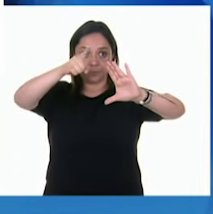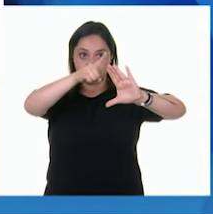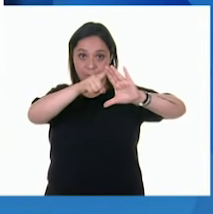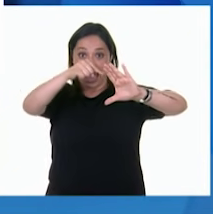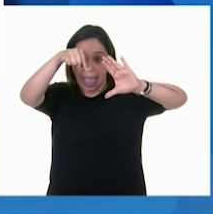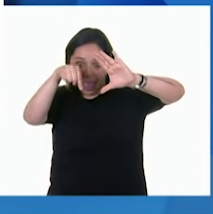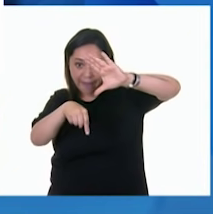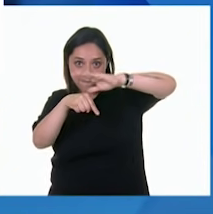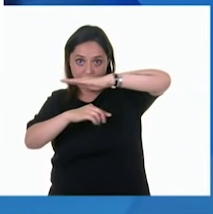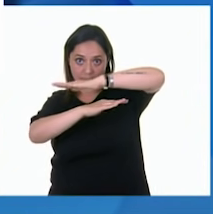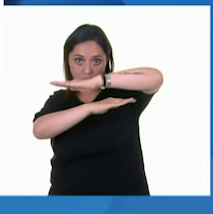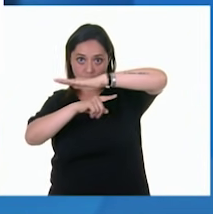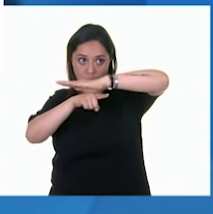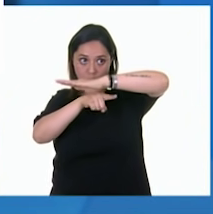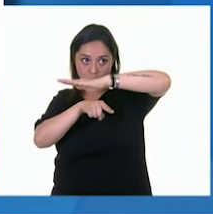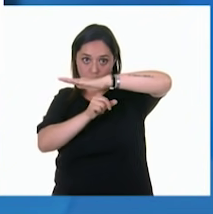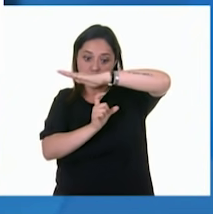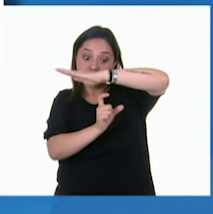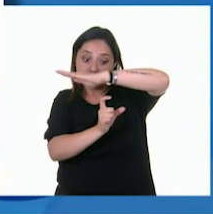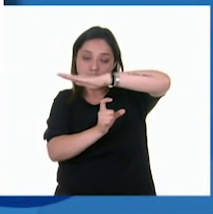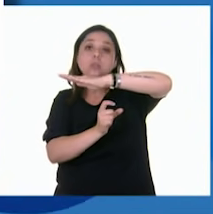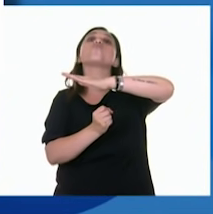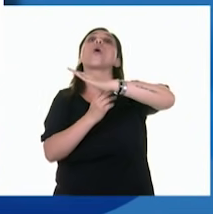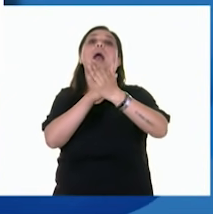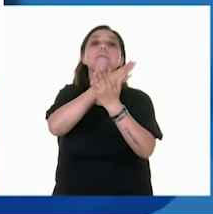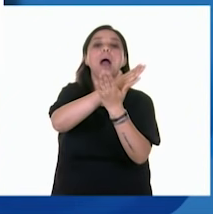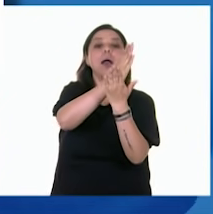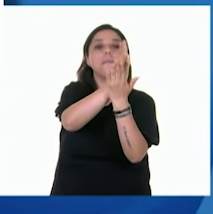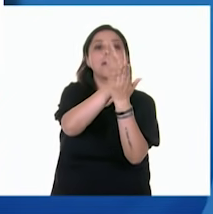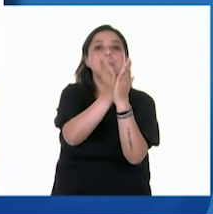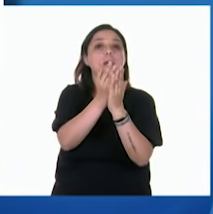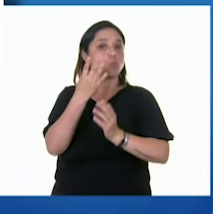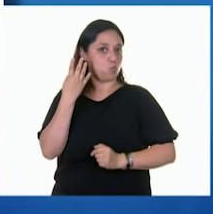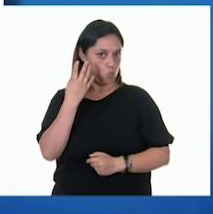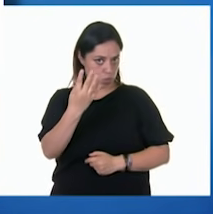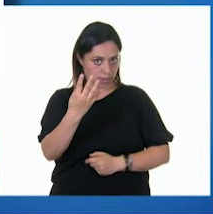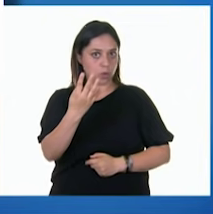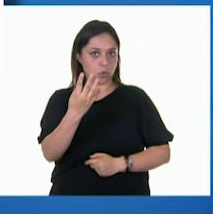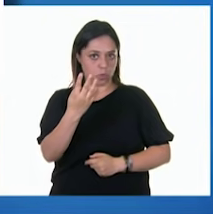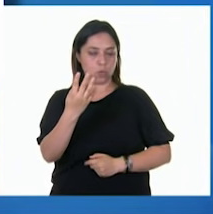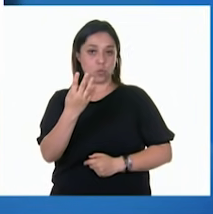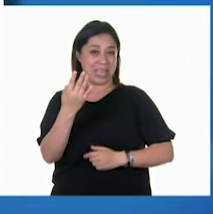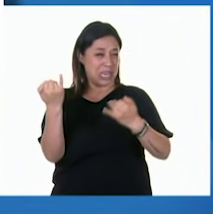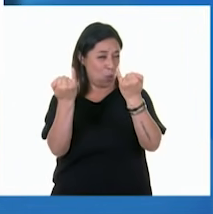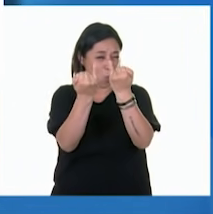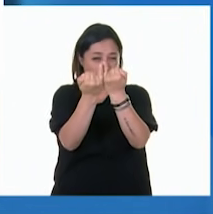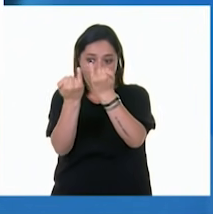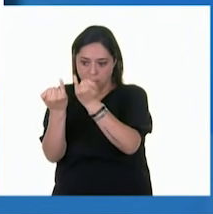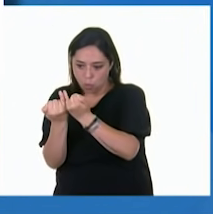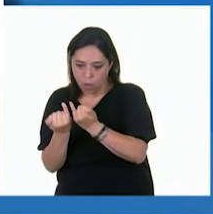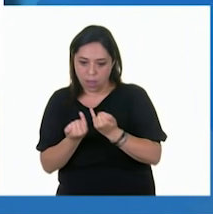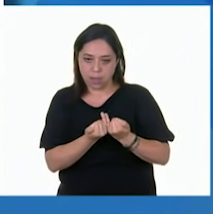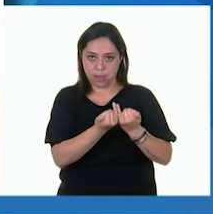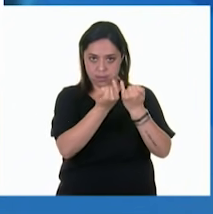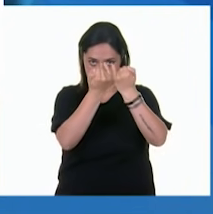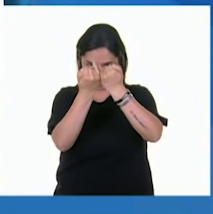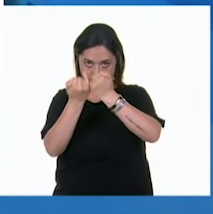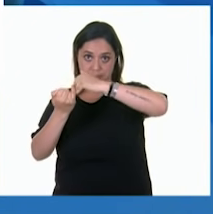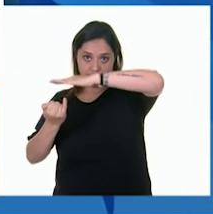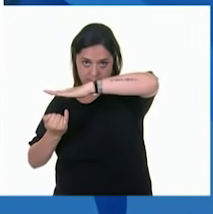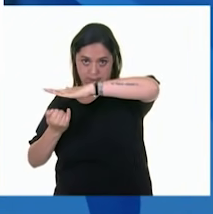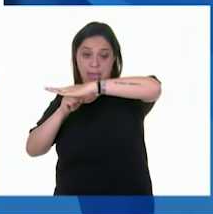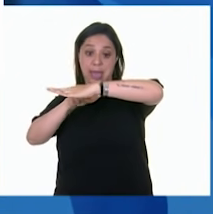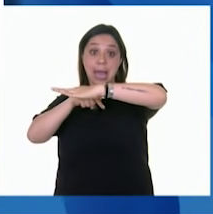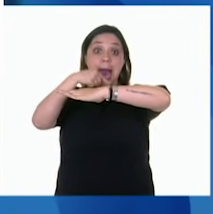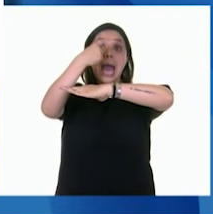denominador nos está diciendo hay que repartirlo o partirlo en cuatro pedazos iguales. Uh-huh. Y dice el numerador